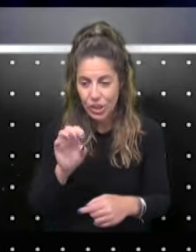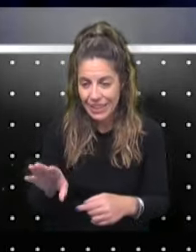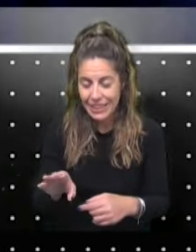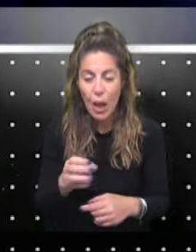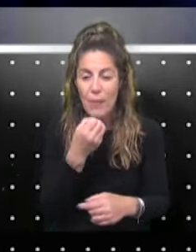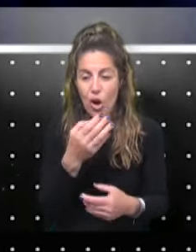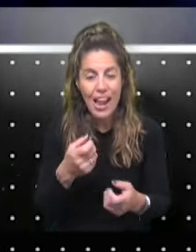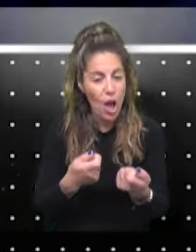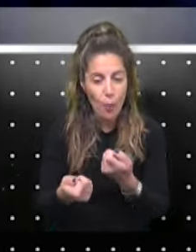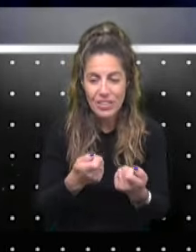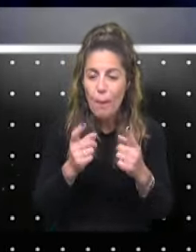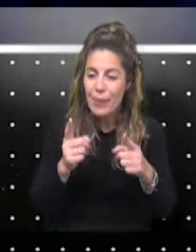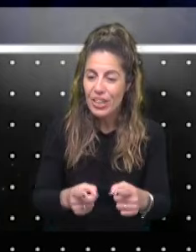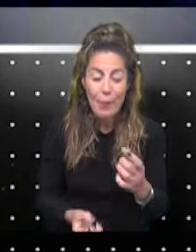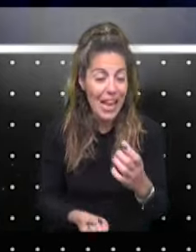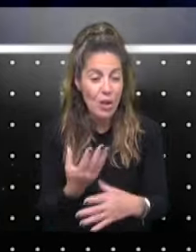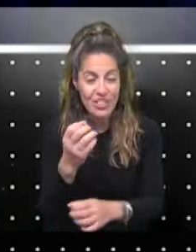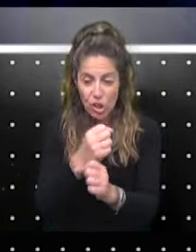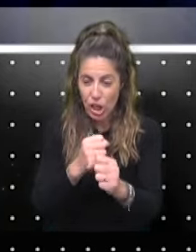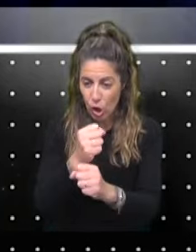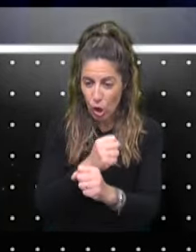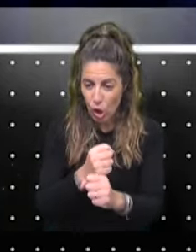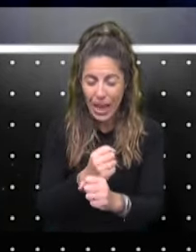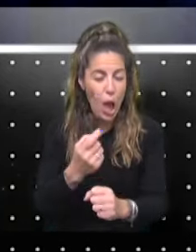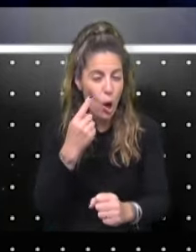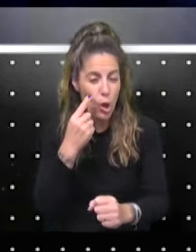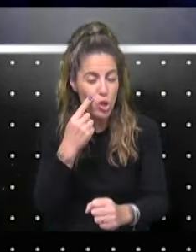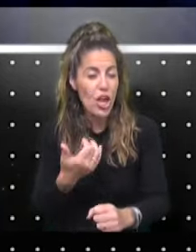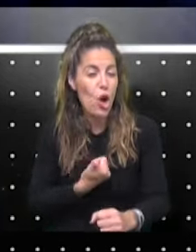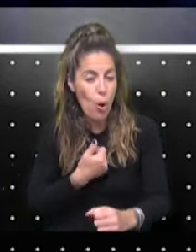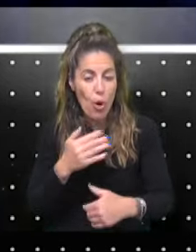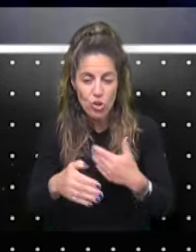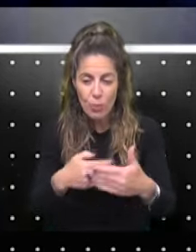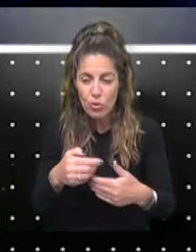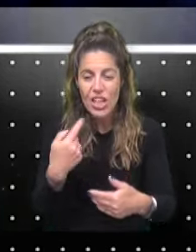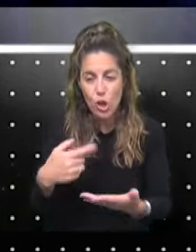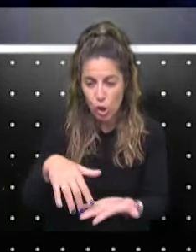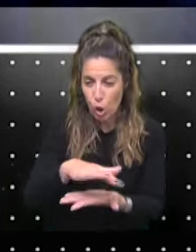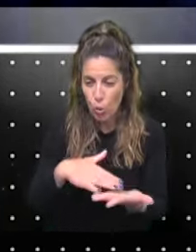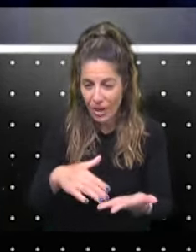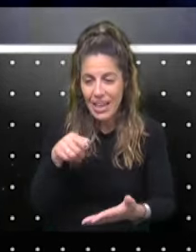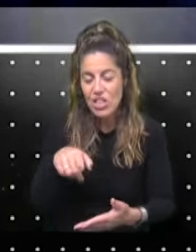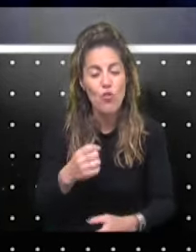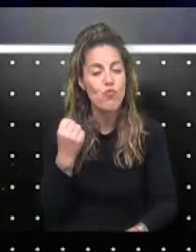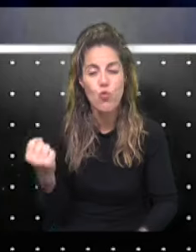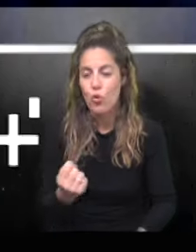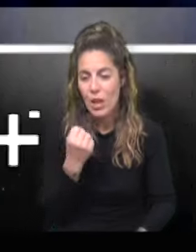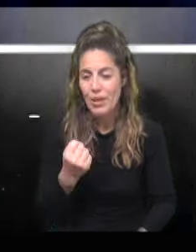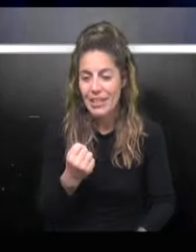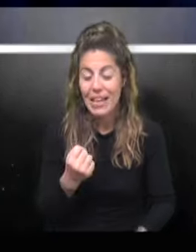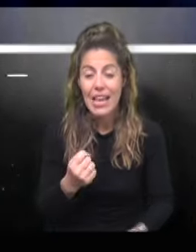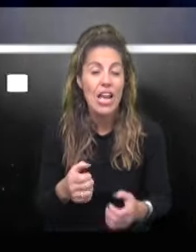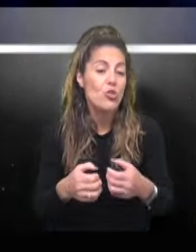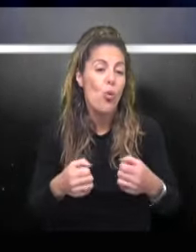comercialización pero también la innovación tecnológica el conocer Cómo se produce en otros lugares este nos parece que es fundamental y que es un